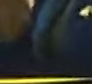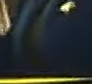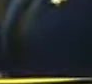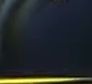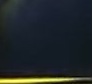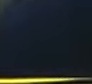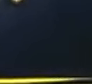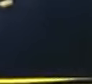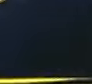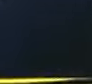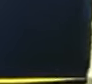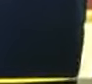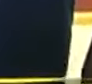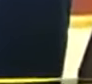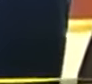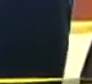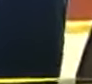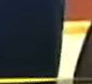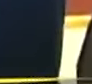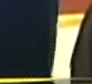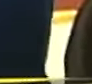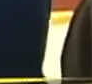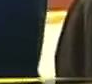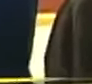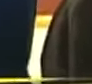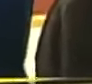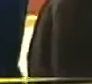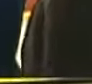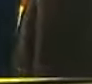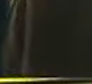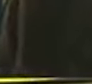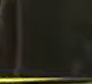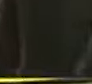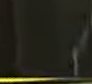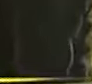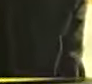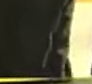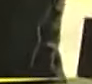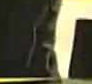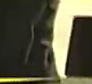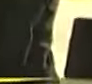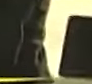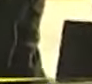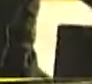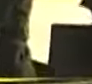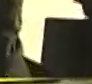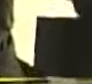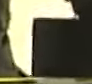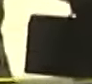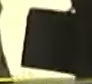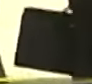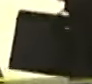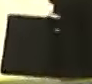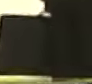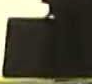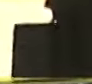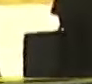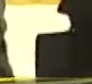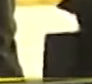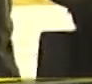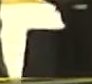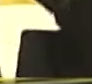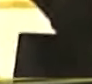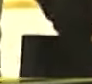jornada positiva para el pueblo de Venezuela. Vemos también a la almiranta en jefa Carmen Meléndez, a Nahum Fernández, jefe de gobierno del